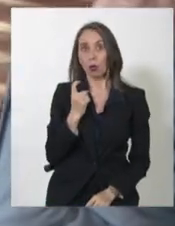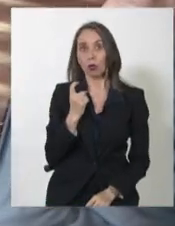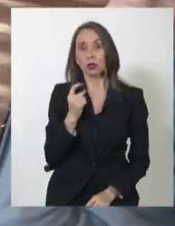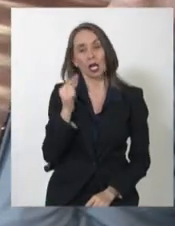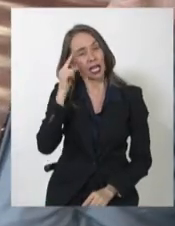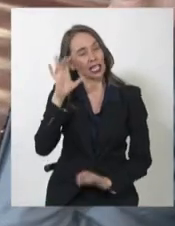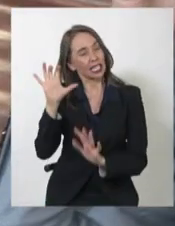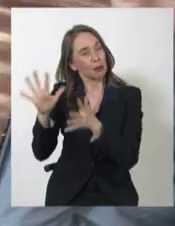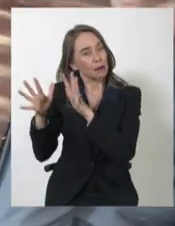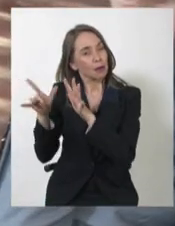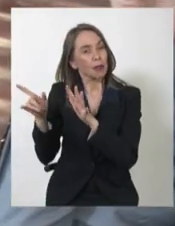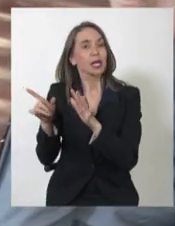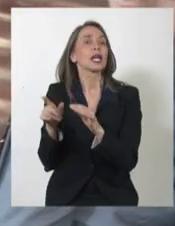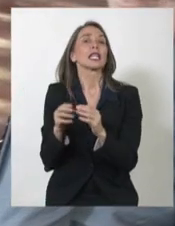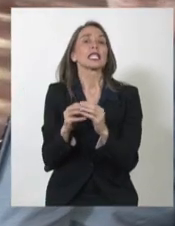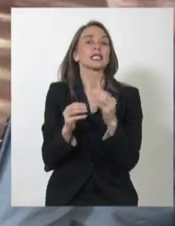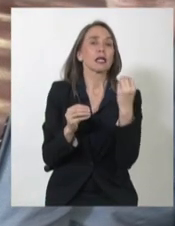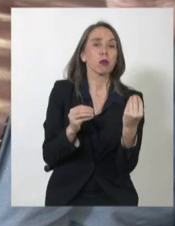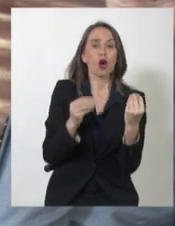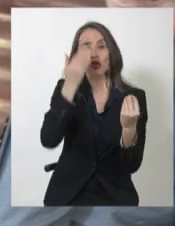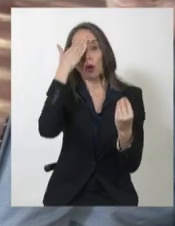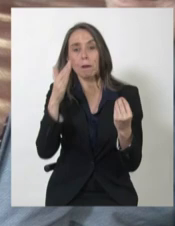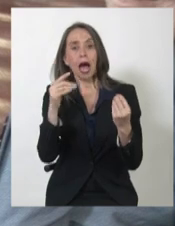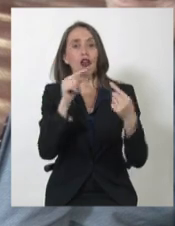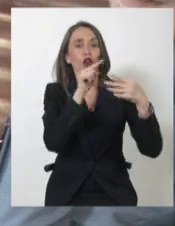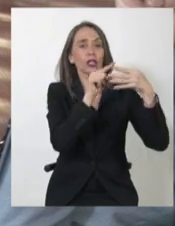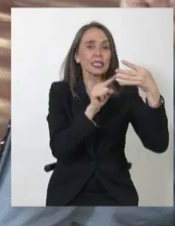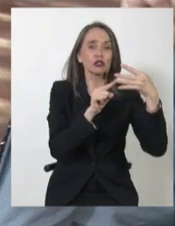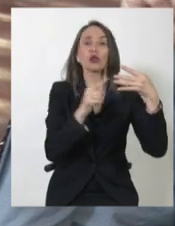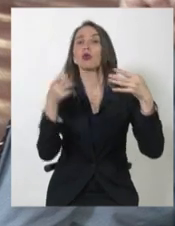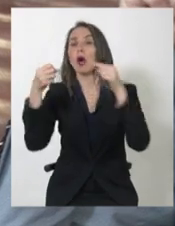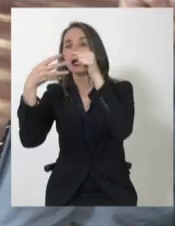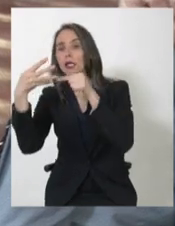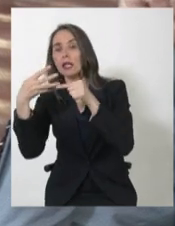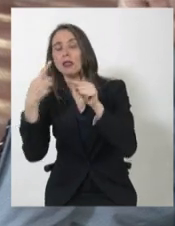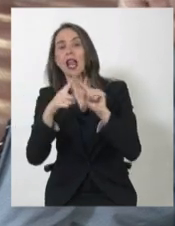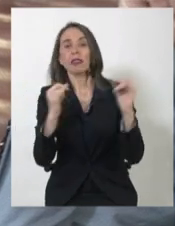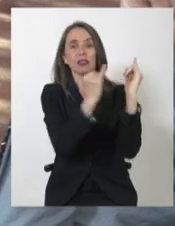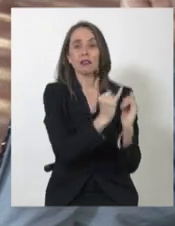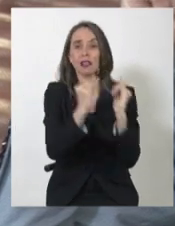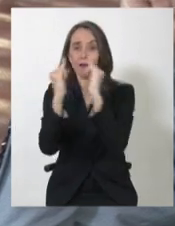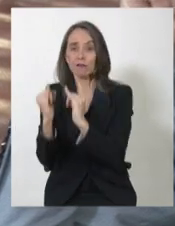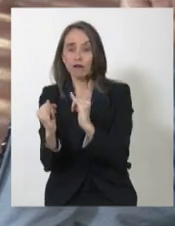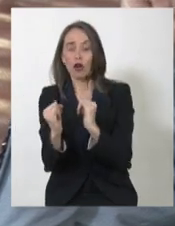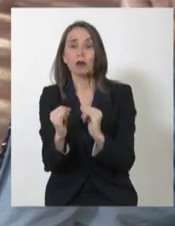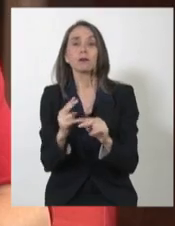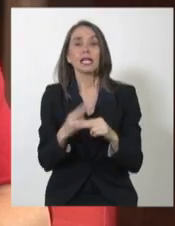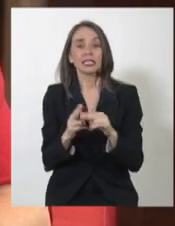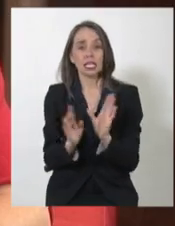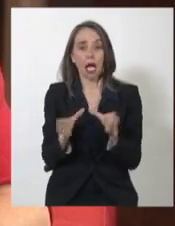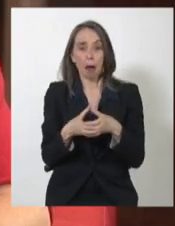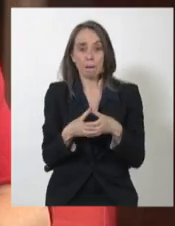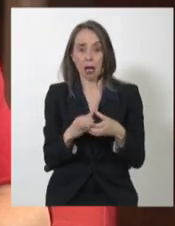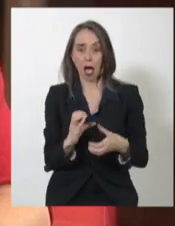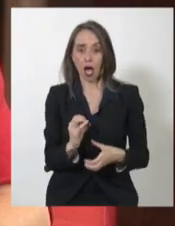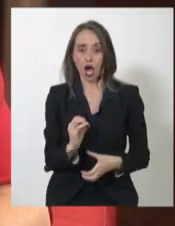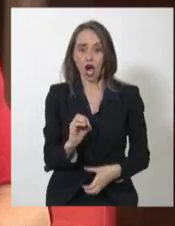poco lo que vas, como los pros y los contras de cada una de estas modalidades, ¿no? La convención mixta,